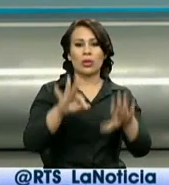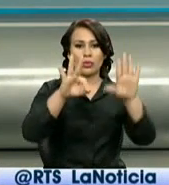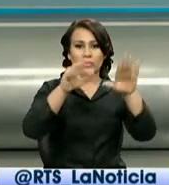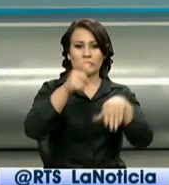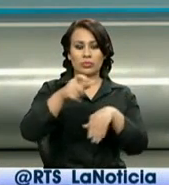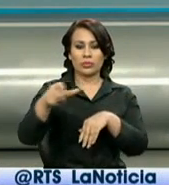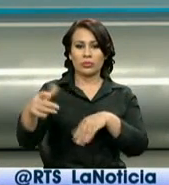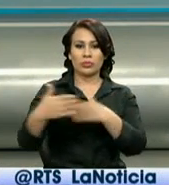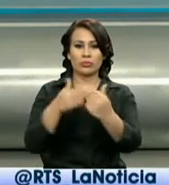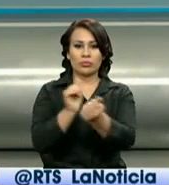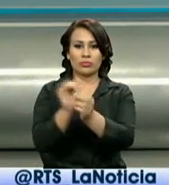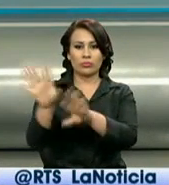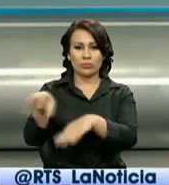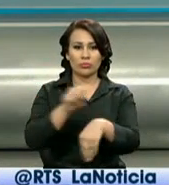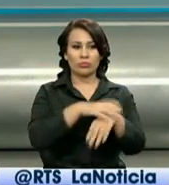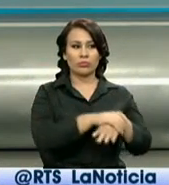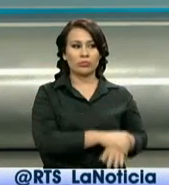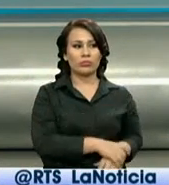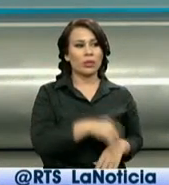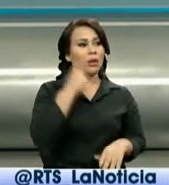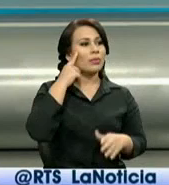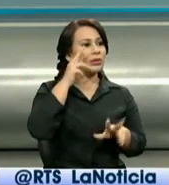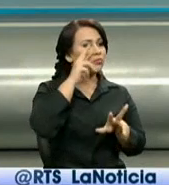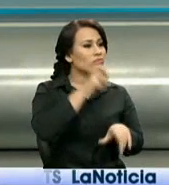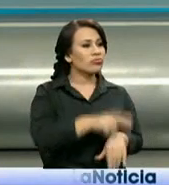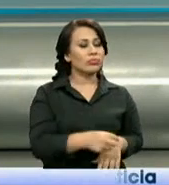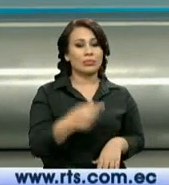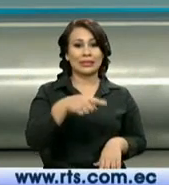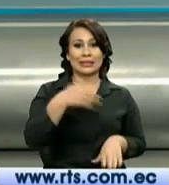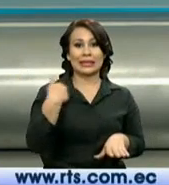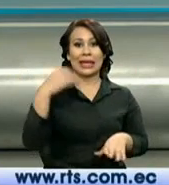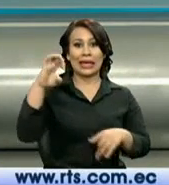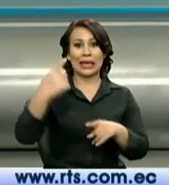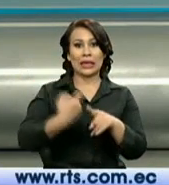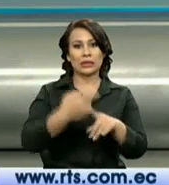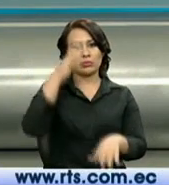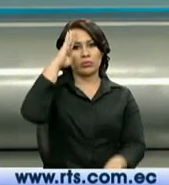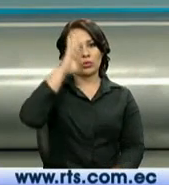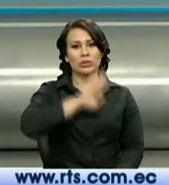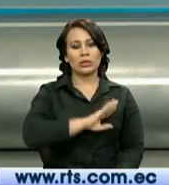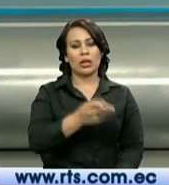personas quedaron detenidas para las investigaciones, entre ellas un ex policía.